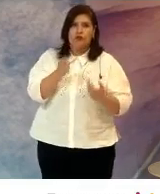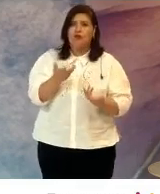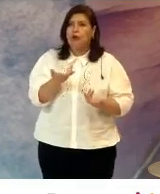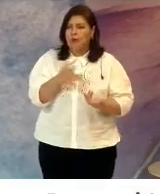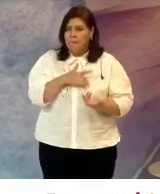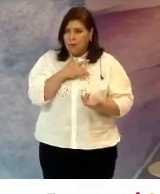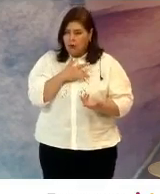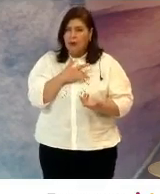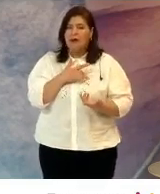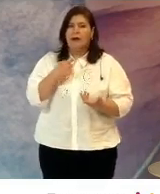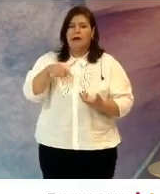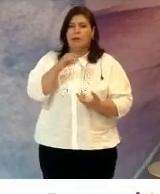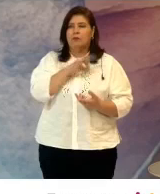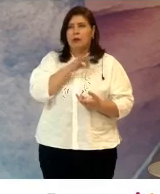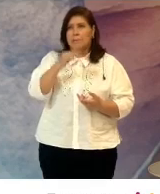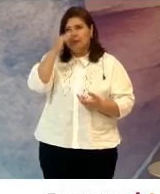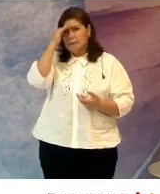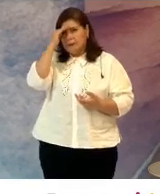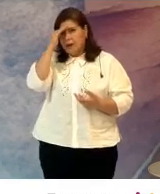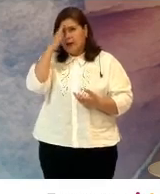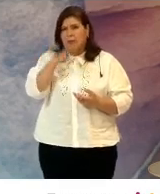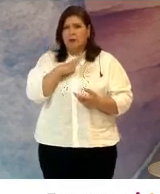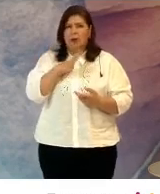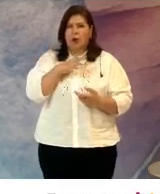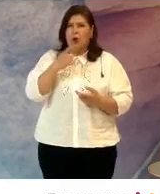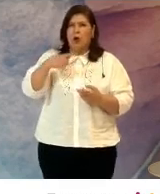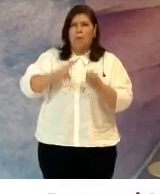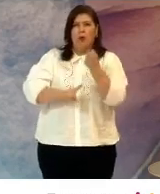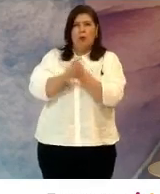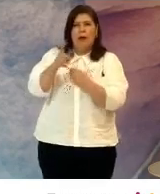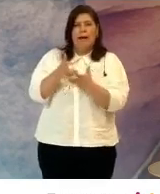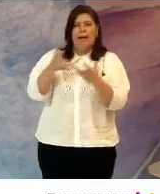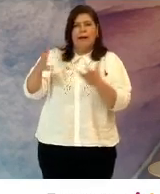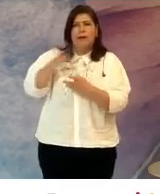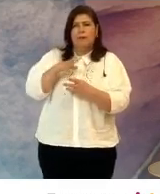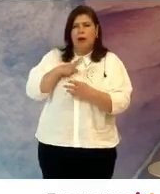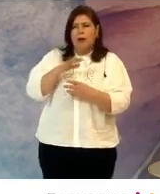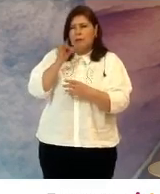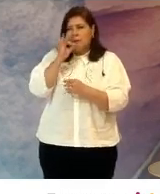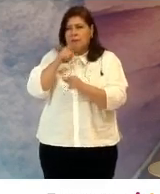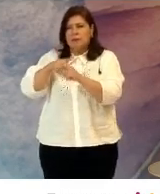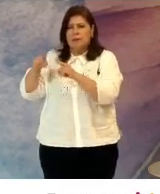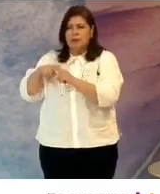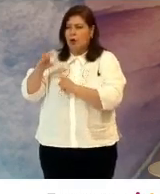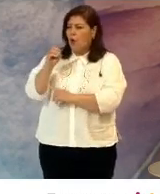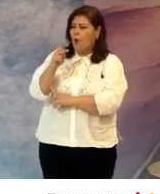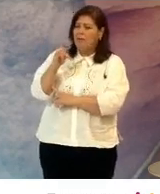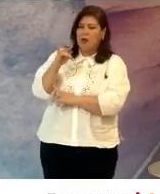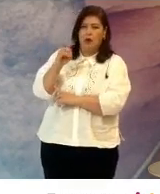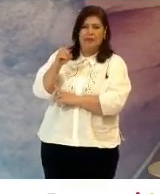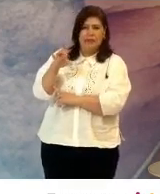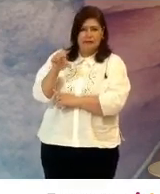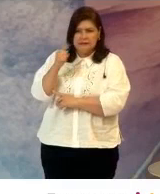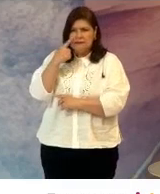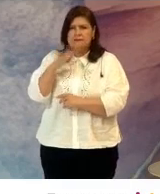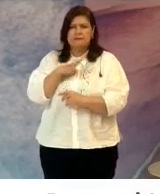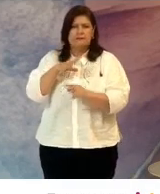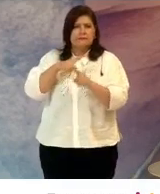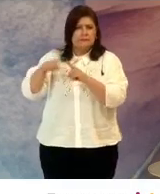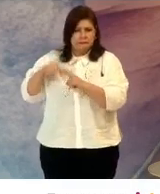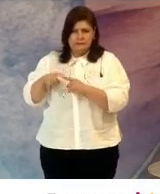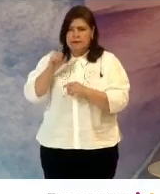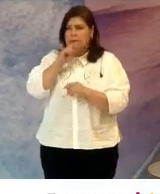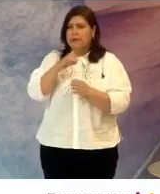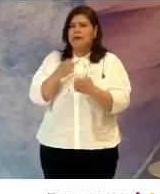Podemos pensar en la crisis de opioides en Estados Unidos y otros fenómenos relacionados. Para educación